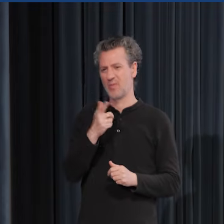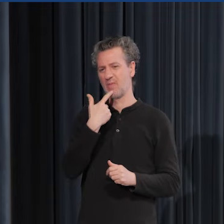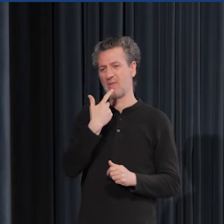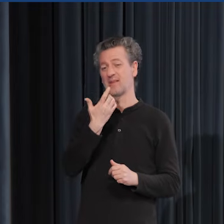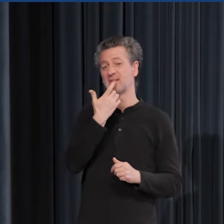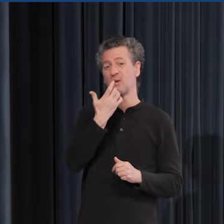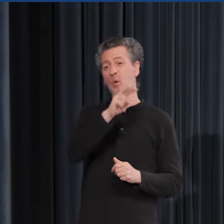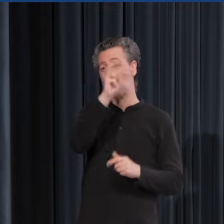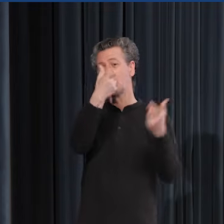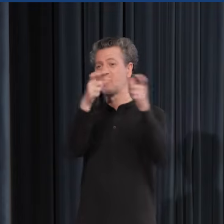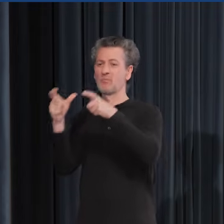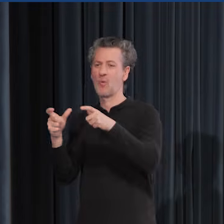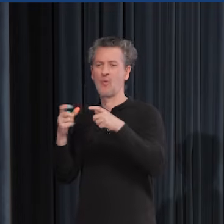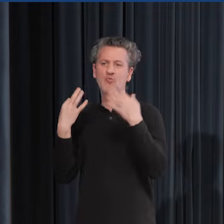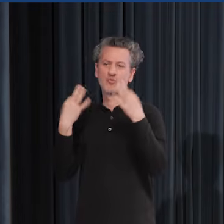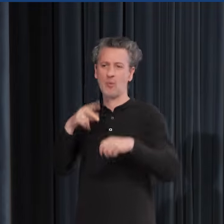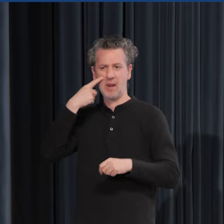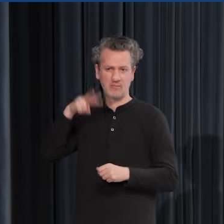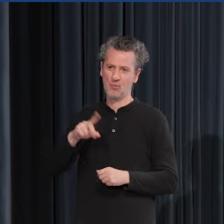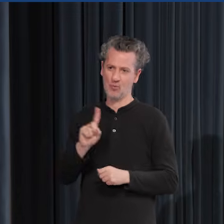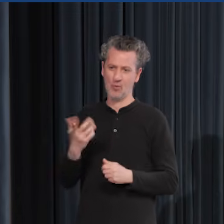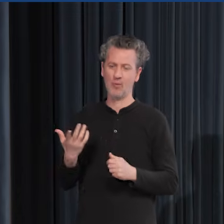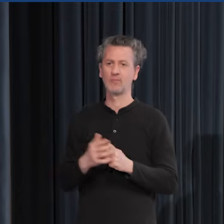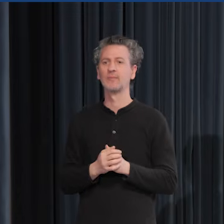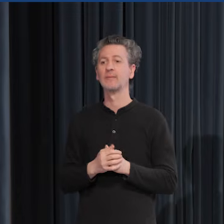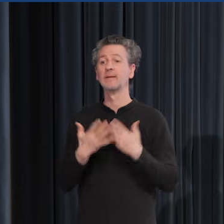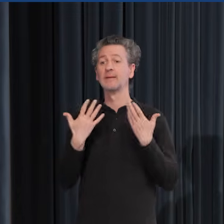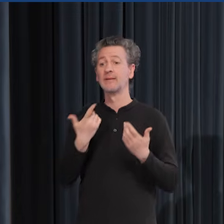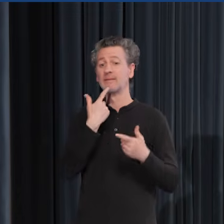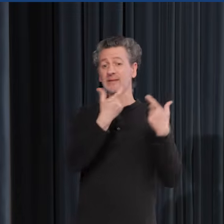otros sectores. Además, las mujeres indican que cuando